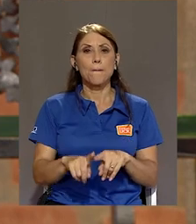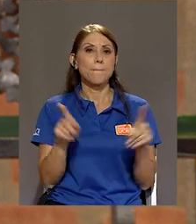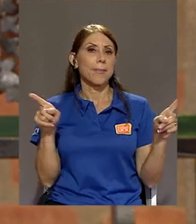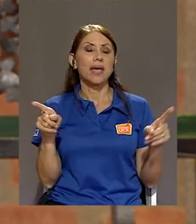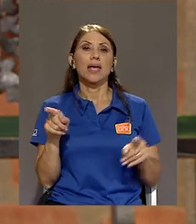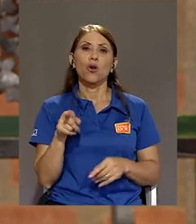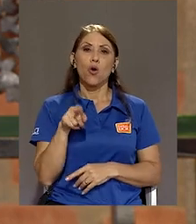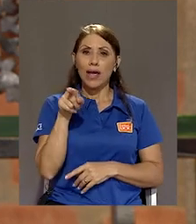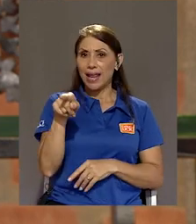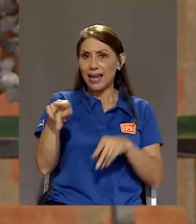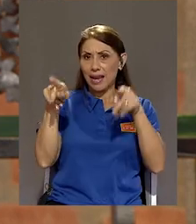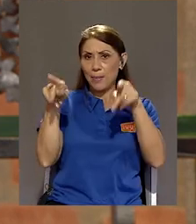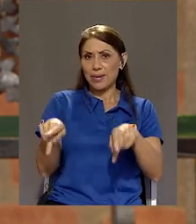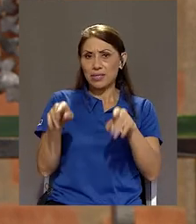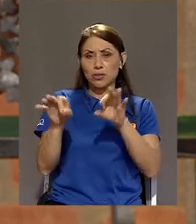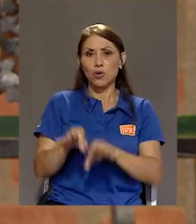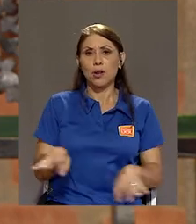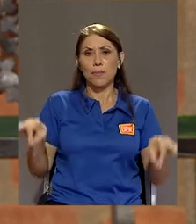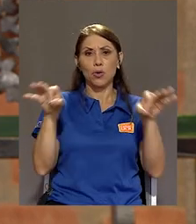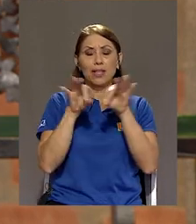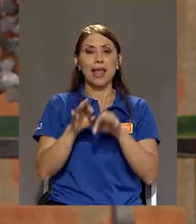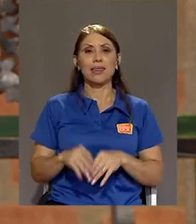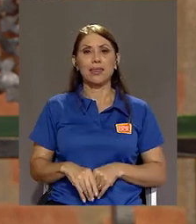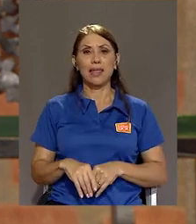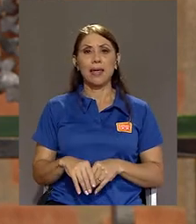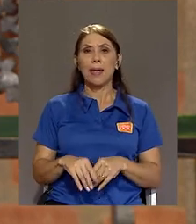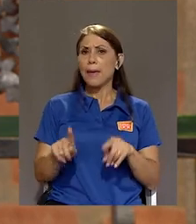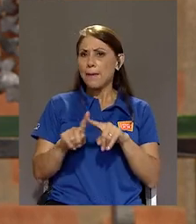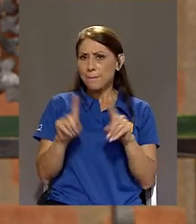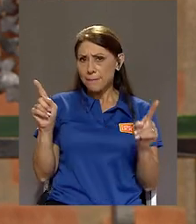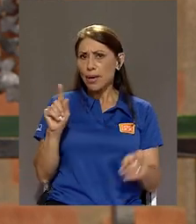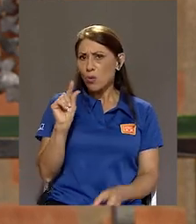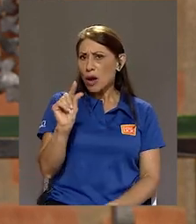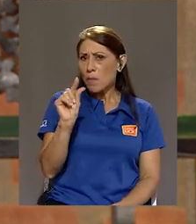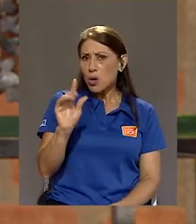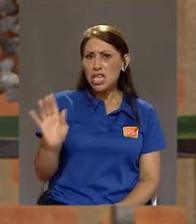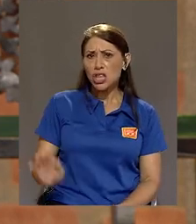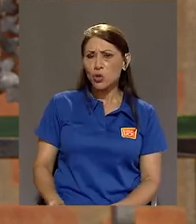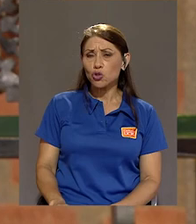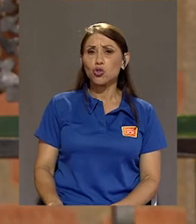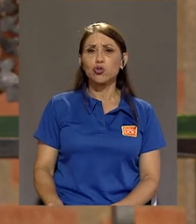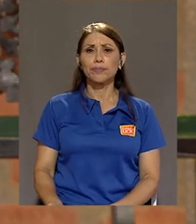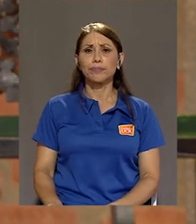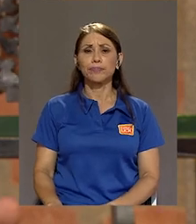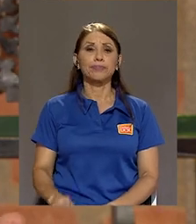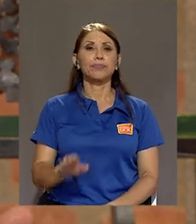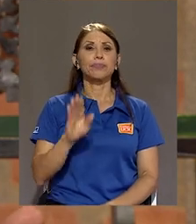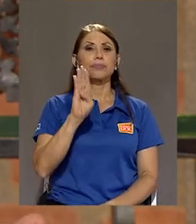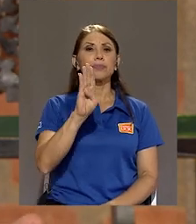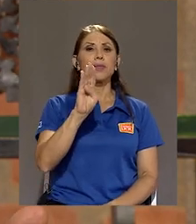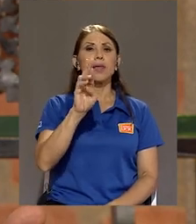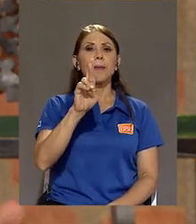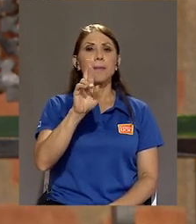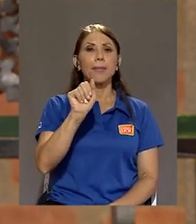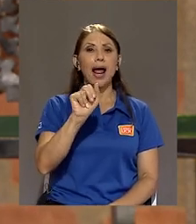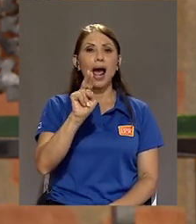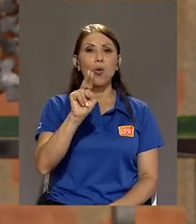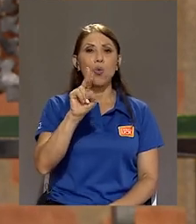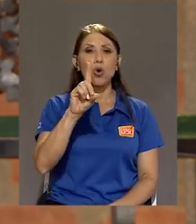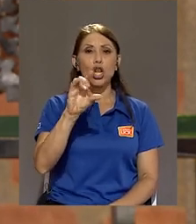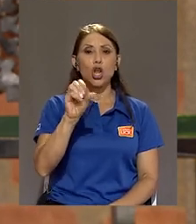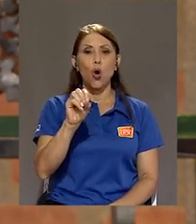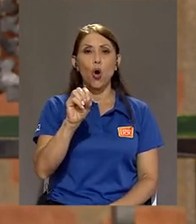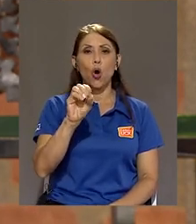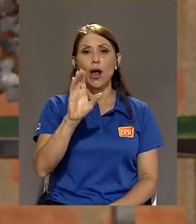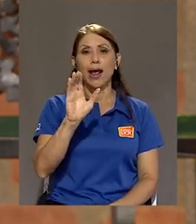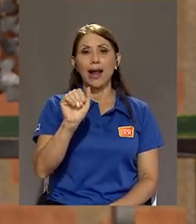pero sí, digamos, eran de los personajes importantes. Ah, pero eran poquitos. Bueno, Braulio Carrillo hace un